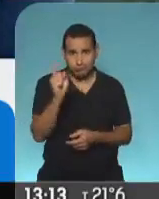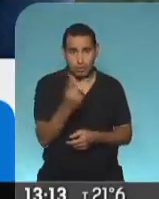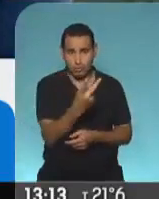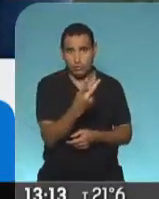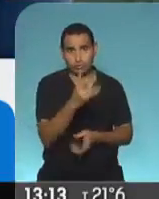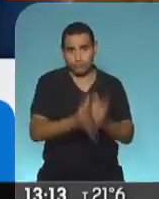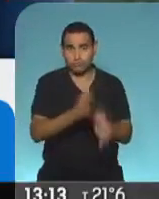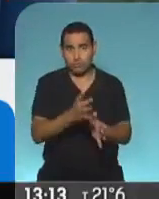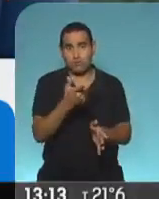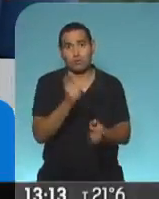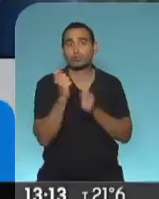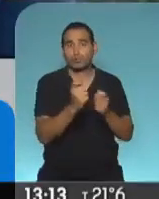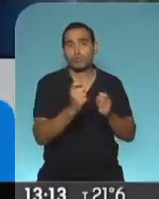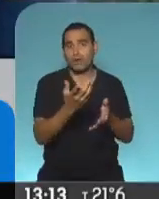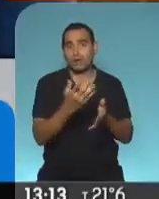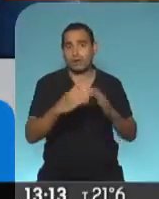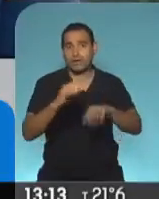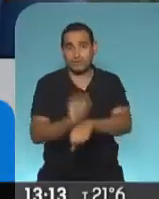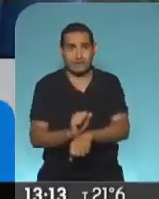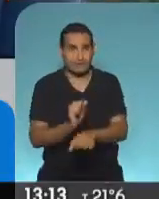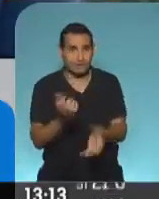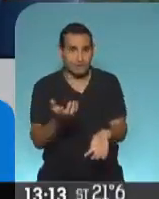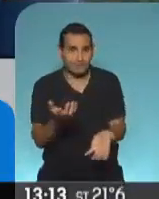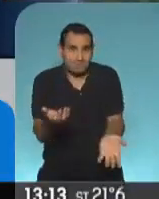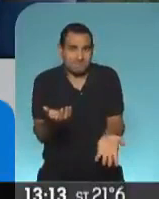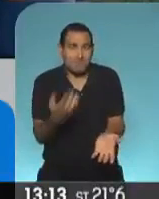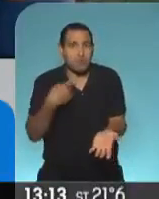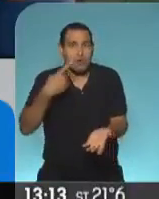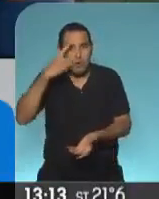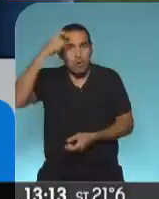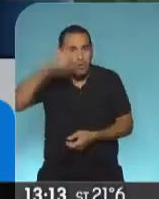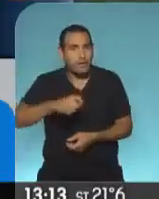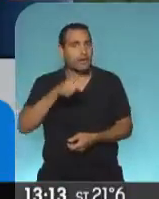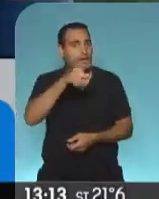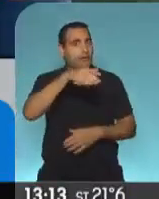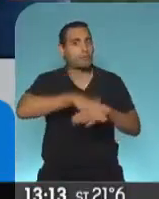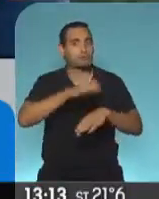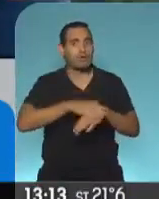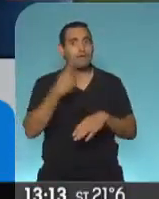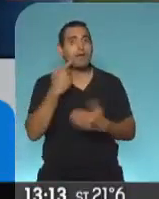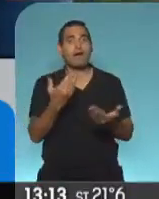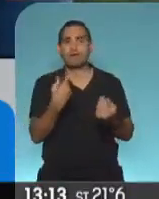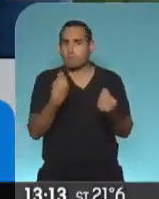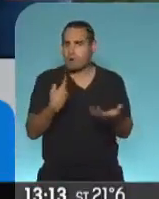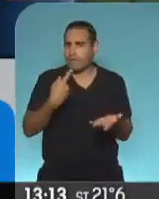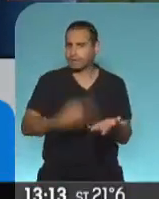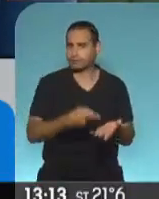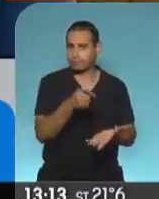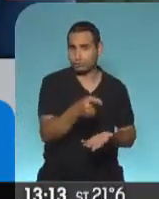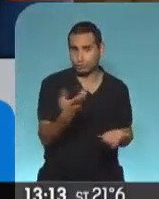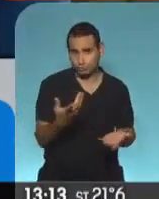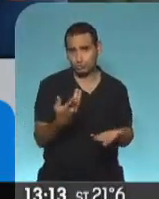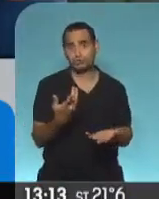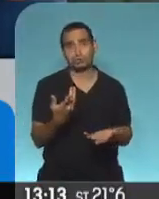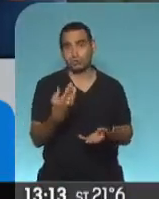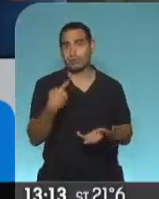represores. Entonces, bueno, serán estos jueces entonces los que tengan que responder ante el Consejo de la Magistratura y ante la